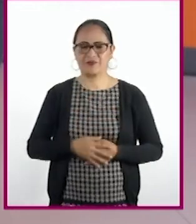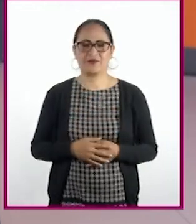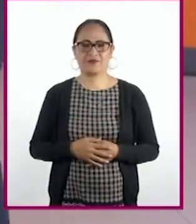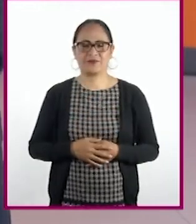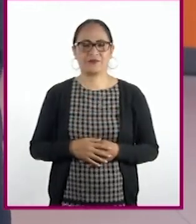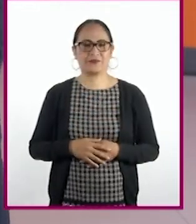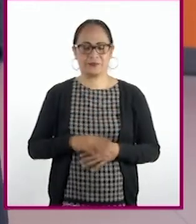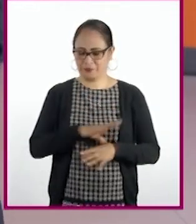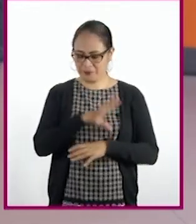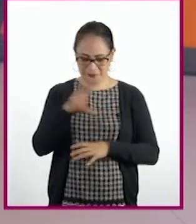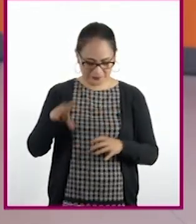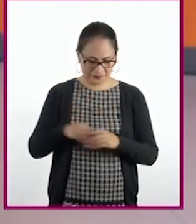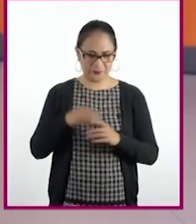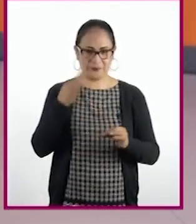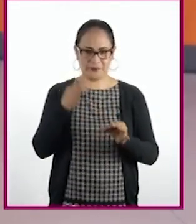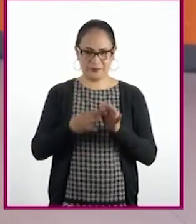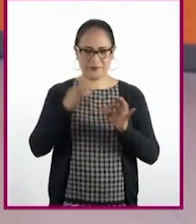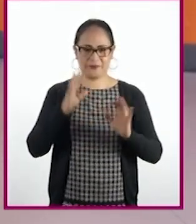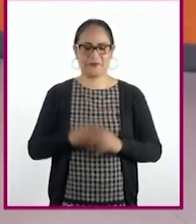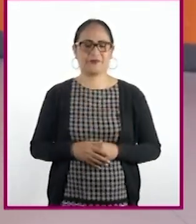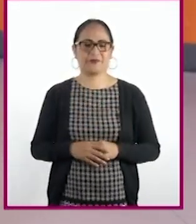¿Todo listo? Vamos a marcar ahora sí.